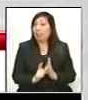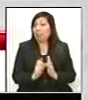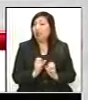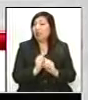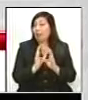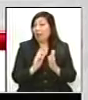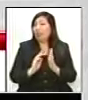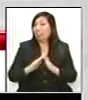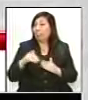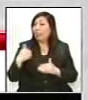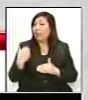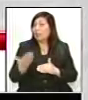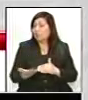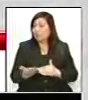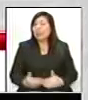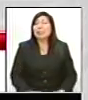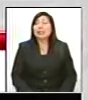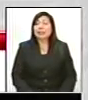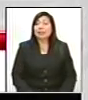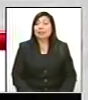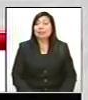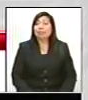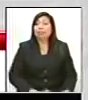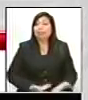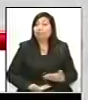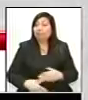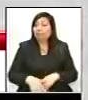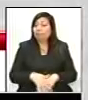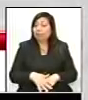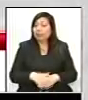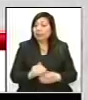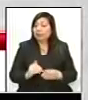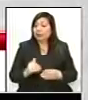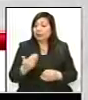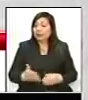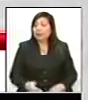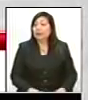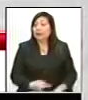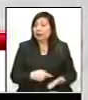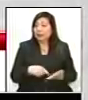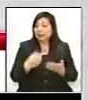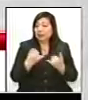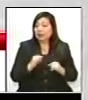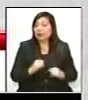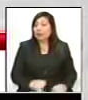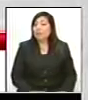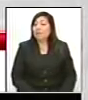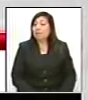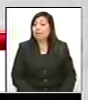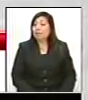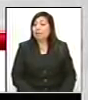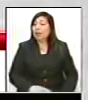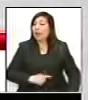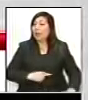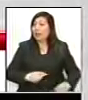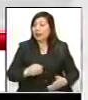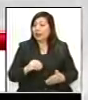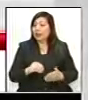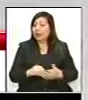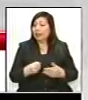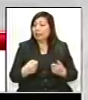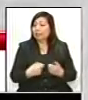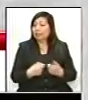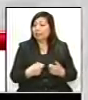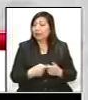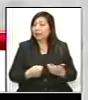la Dirección de Electricidad admite a trámite la solicitud y posteriormente se emite un informe de la Dirección de Concesiones